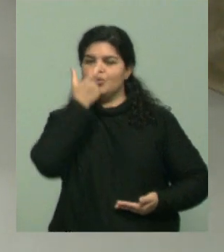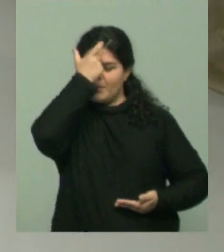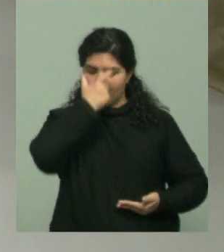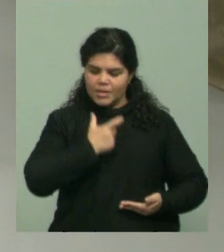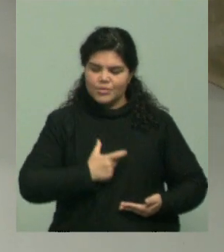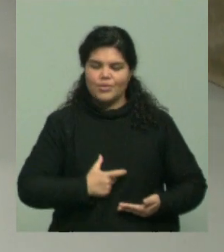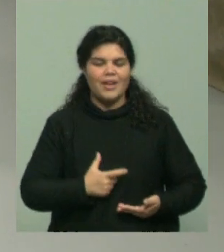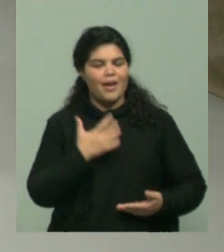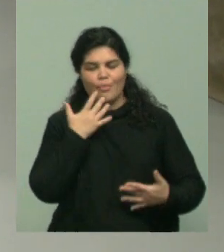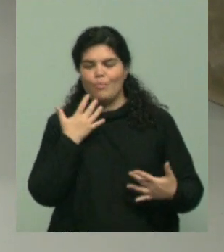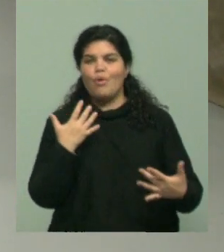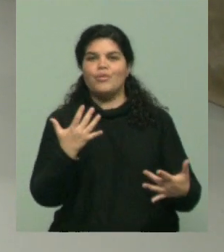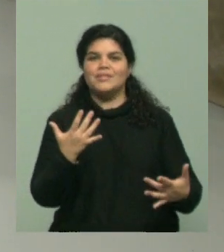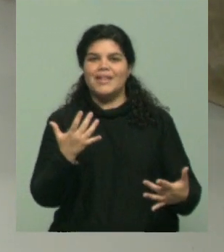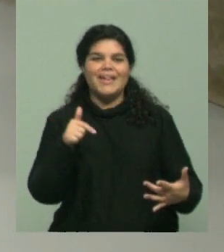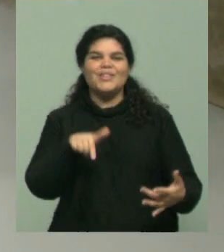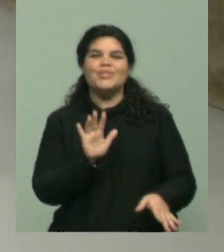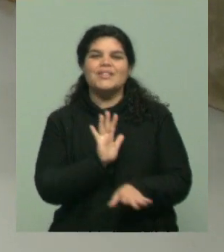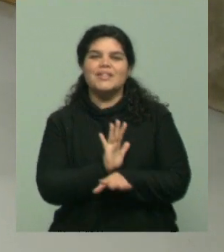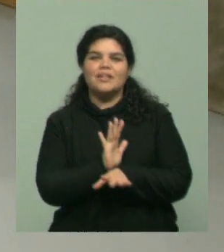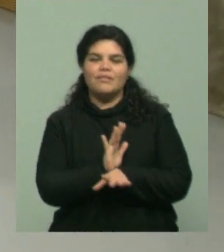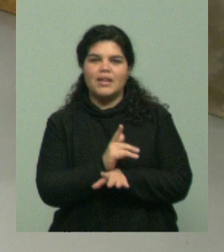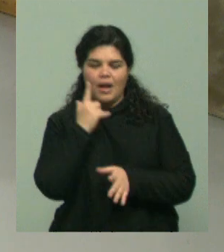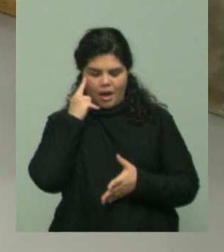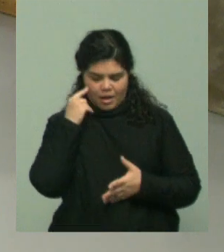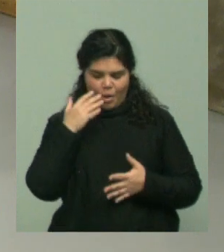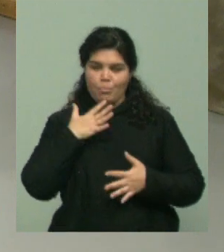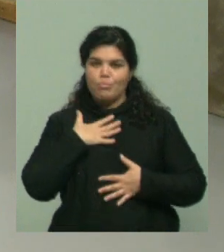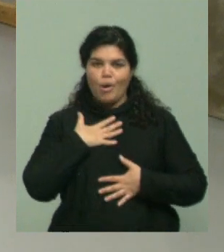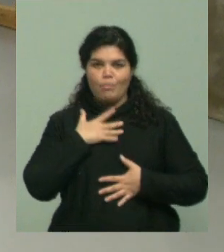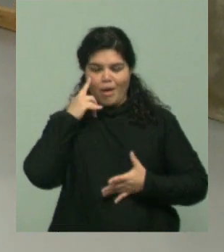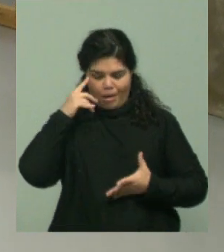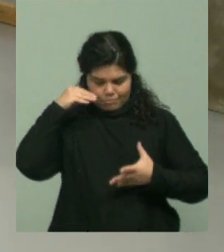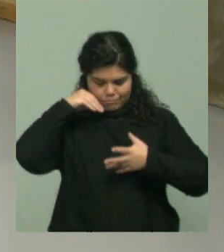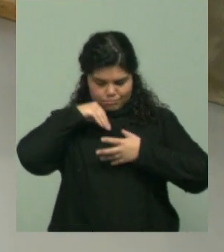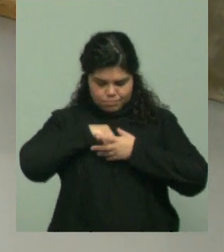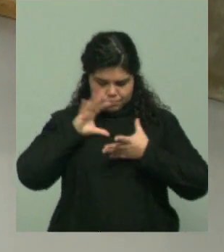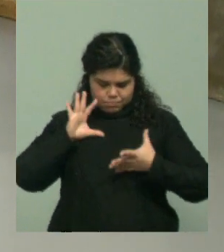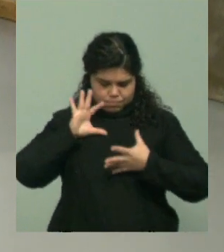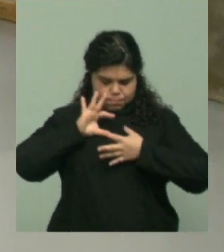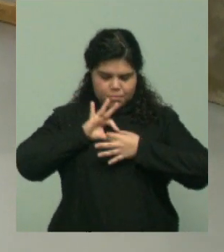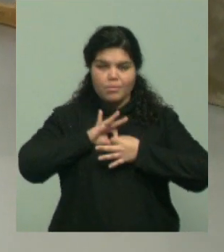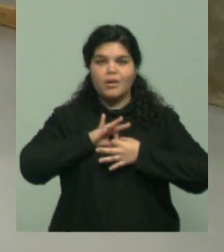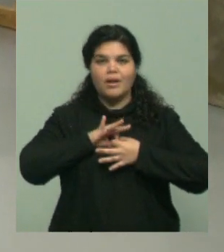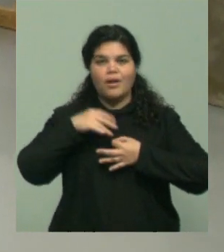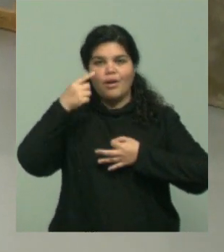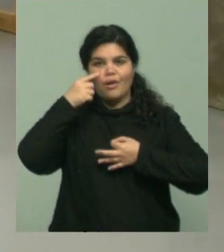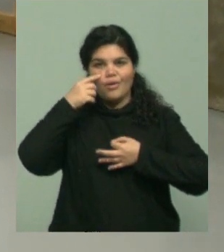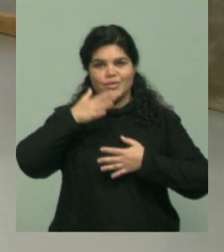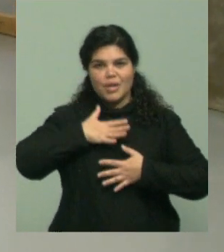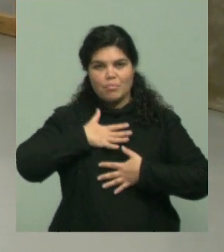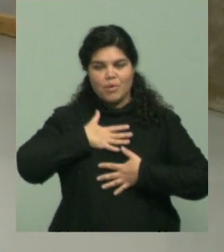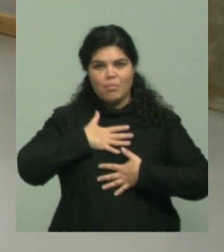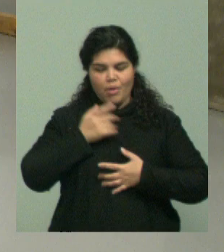Y esto es meditar, aprender a conectar con nosotros, dialogar con nosotros mismos y saber qué está pasando en ese